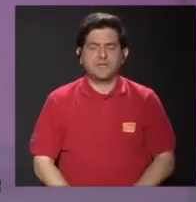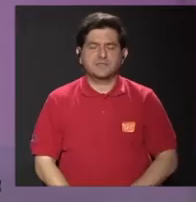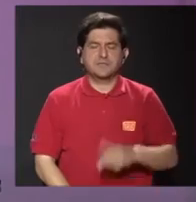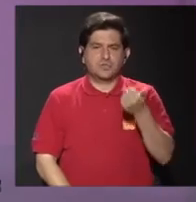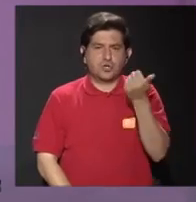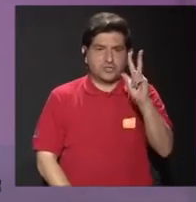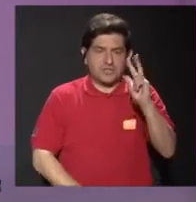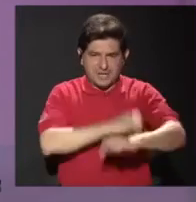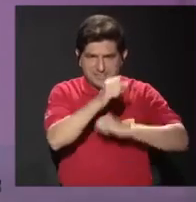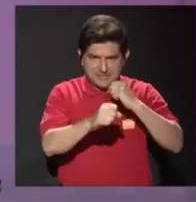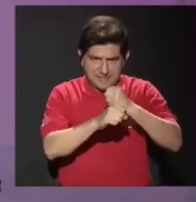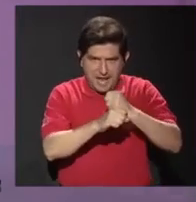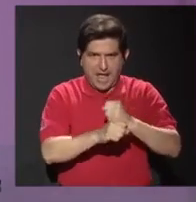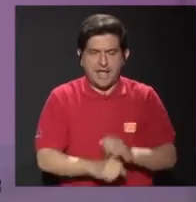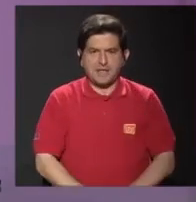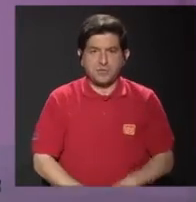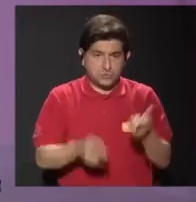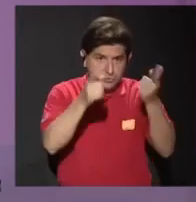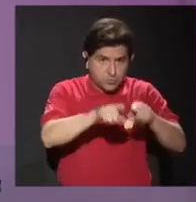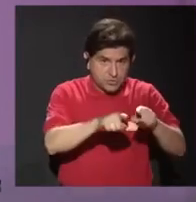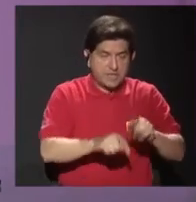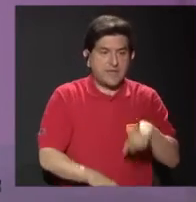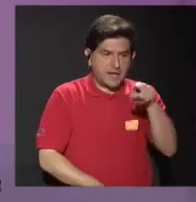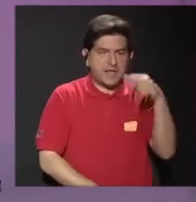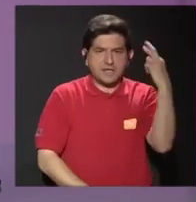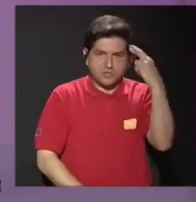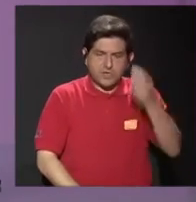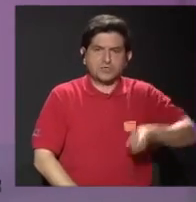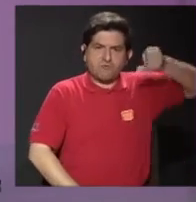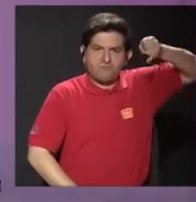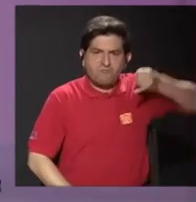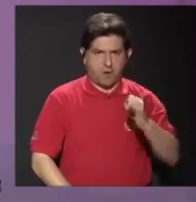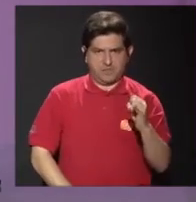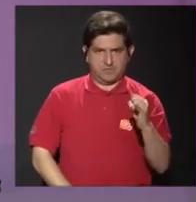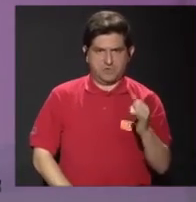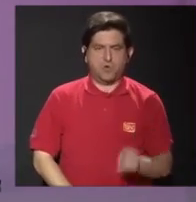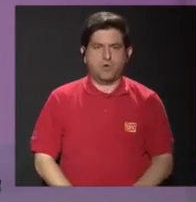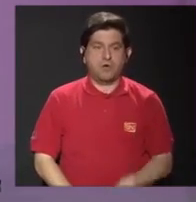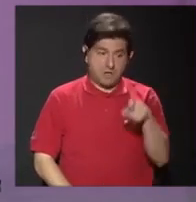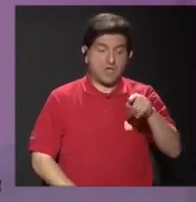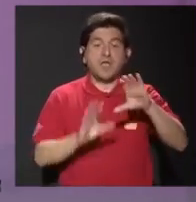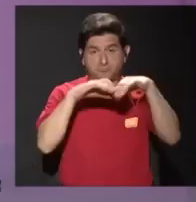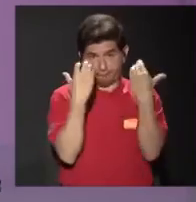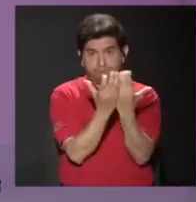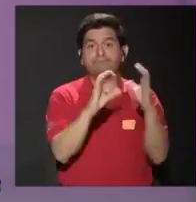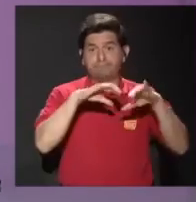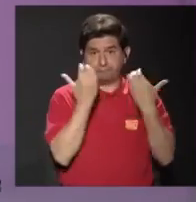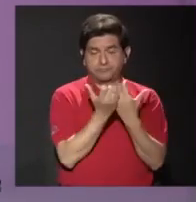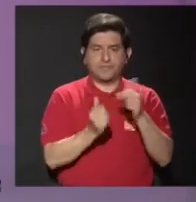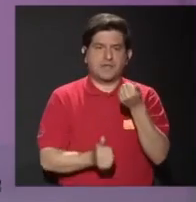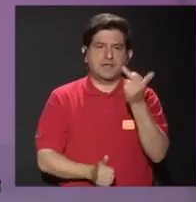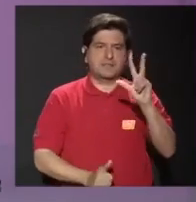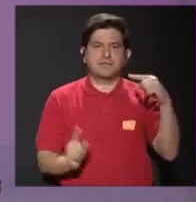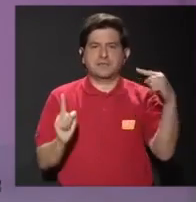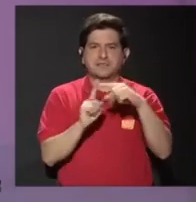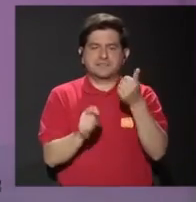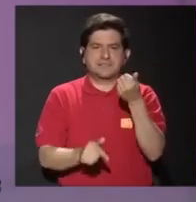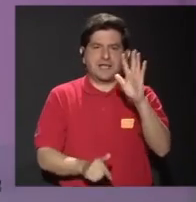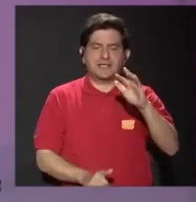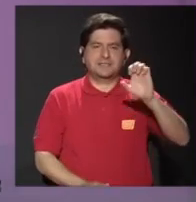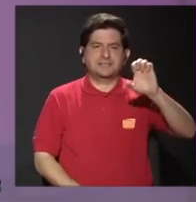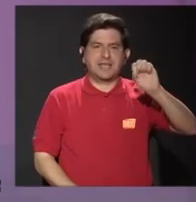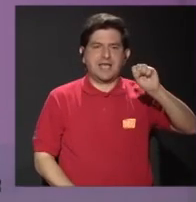de 13 años y menor eso significa que es producto de una violación y está así catalogado y de 13 a 15 estupro